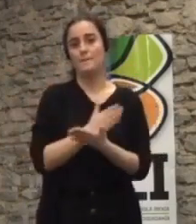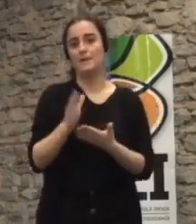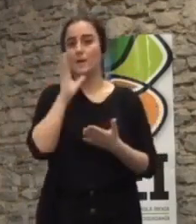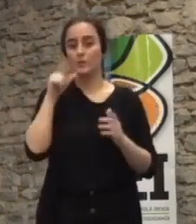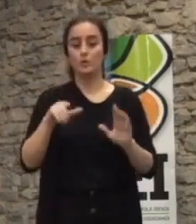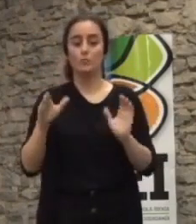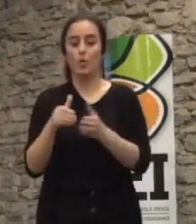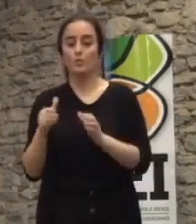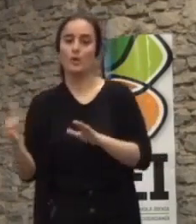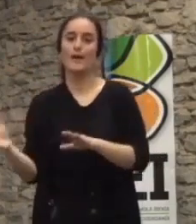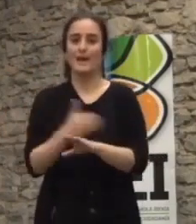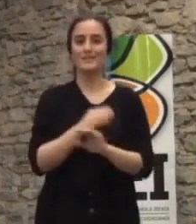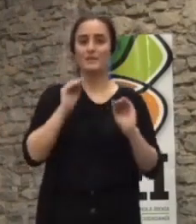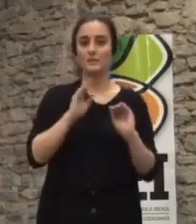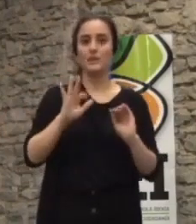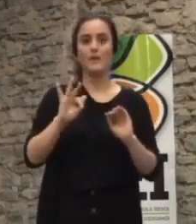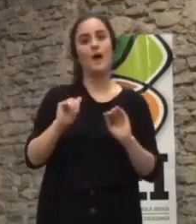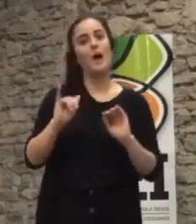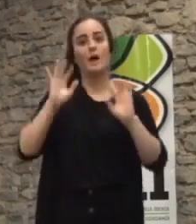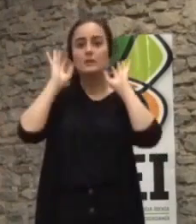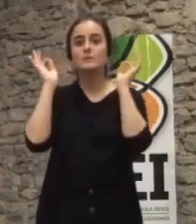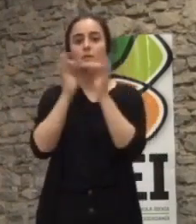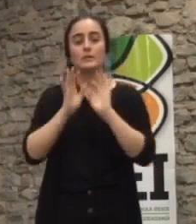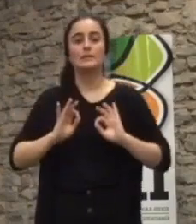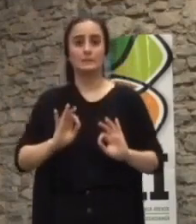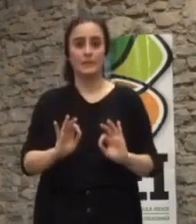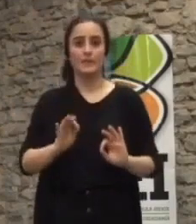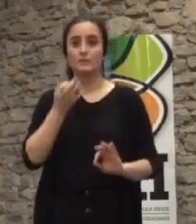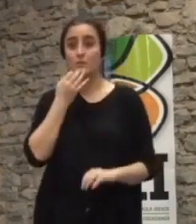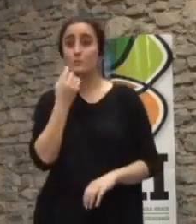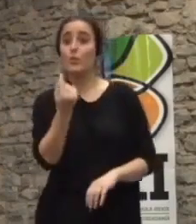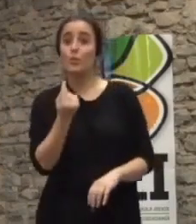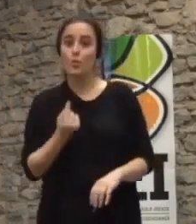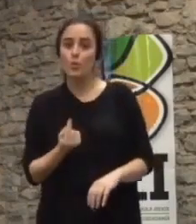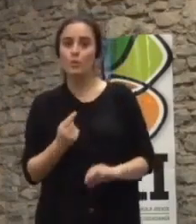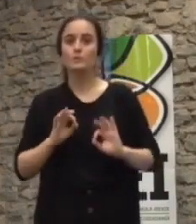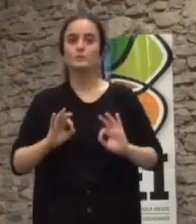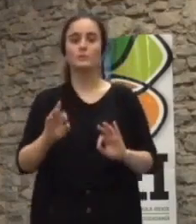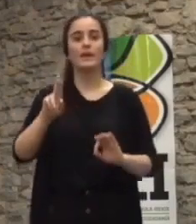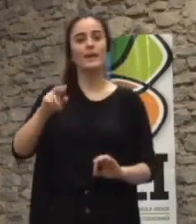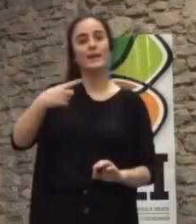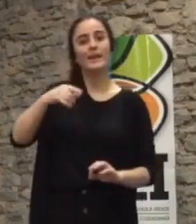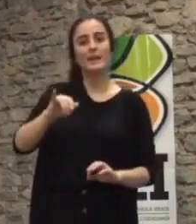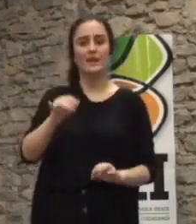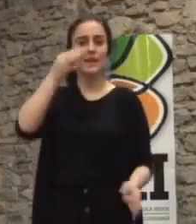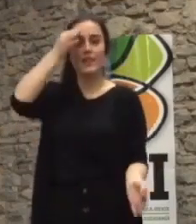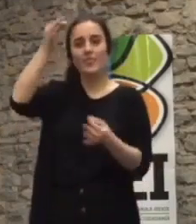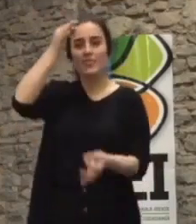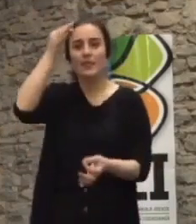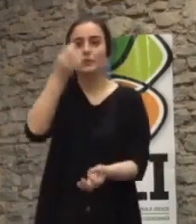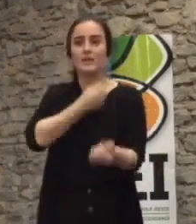del grupo, se han realizado seminarios específicos. Uno de ellos fue específico sobre la RGI, datos,